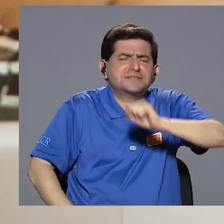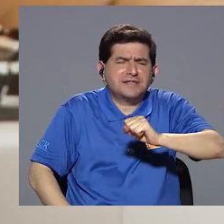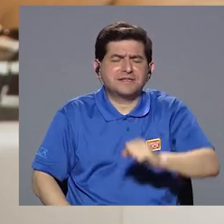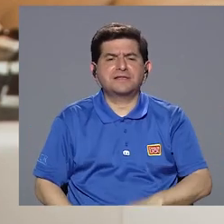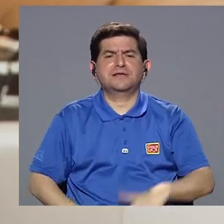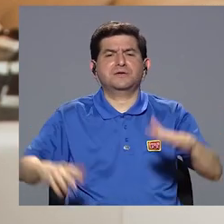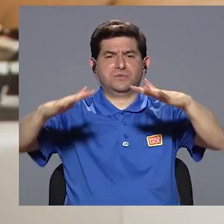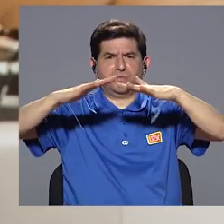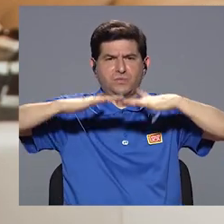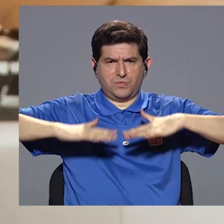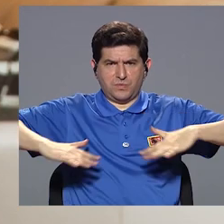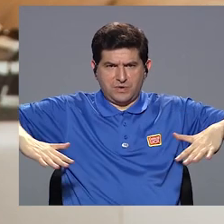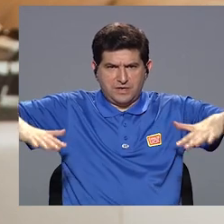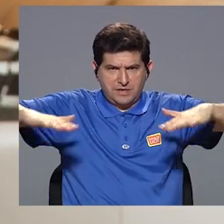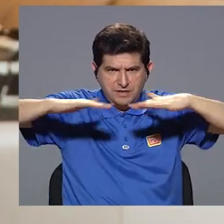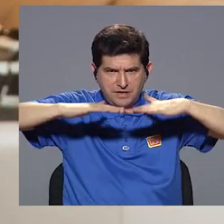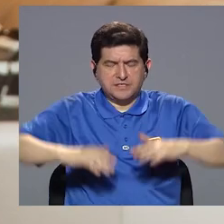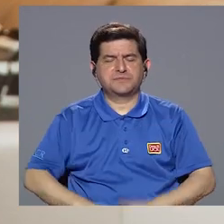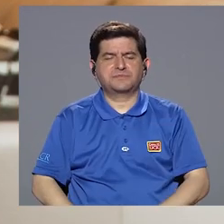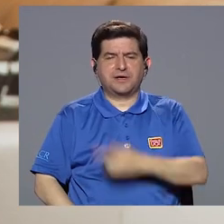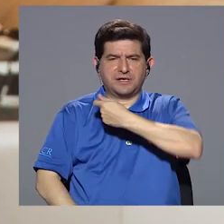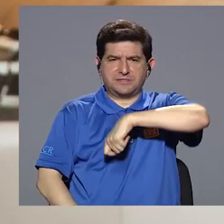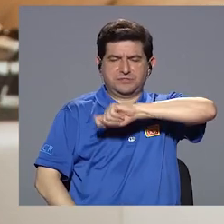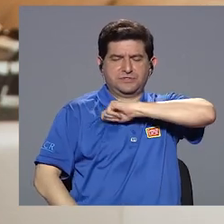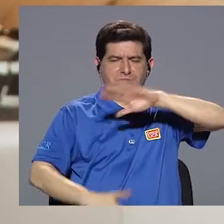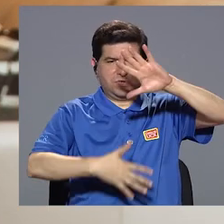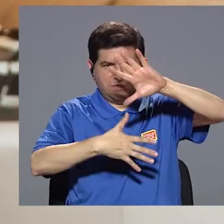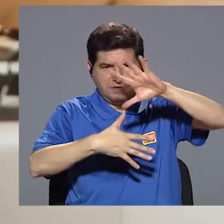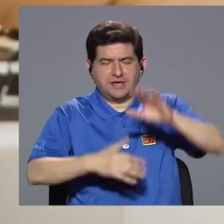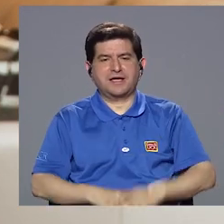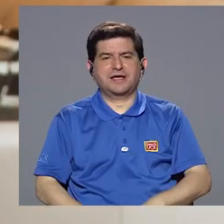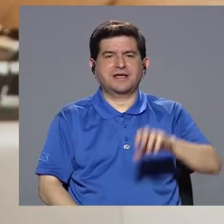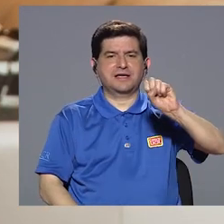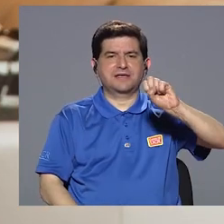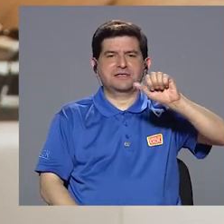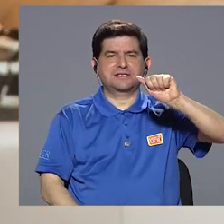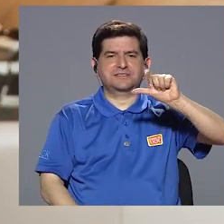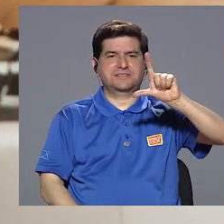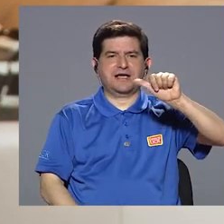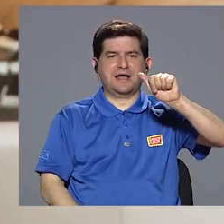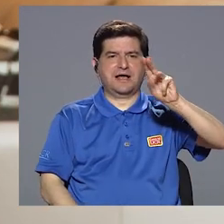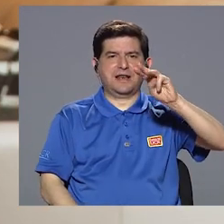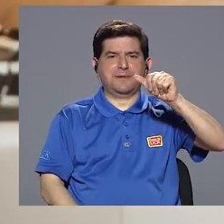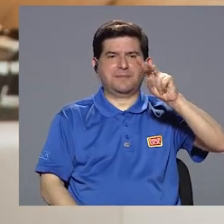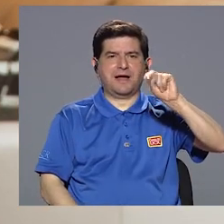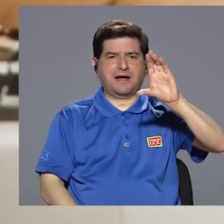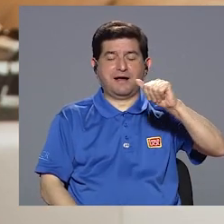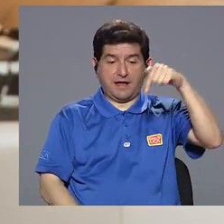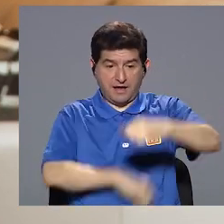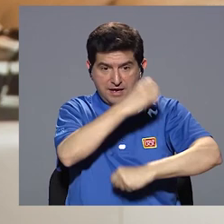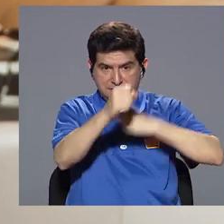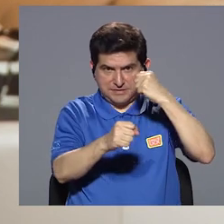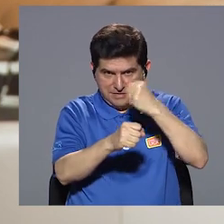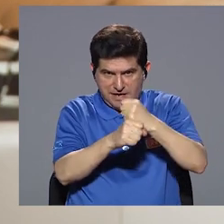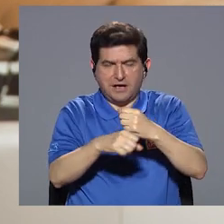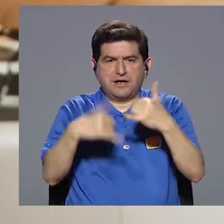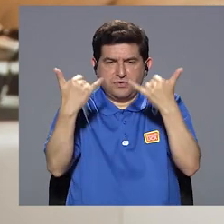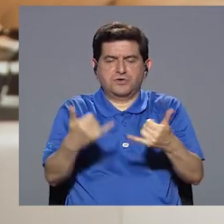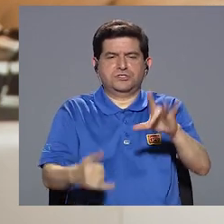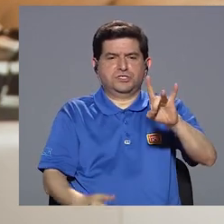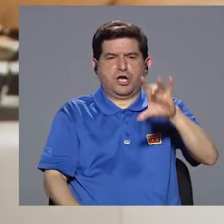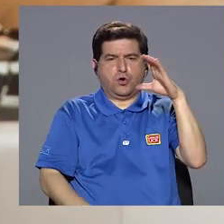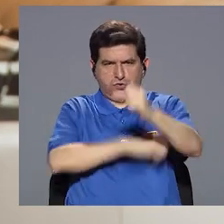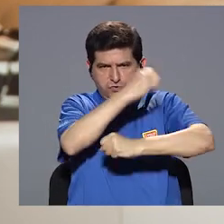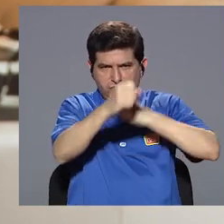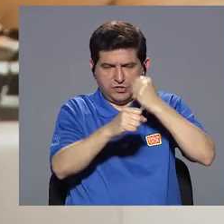la más antigua del espacio iberoamericano es salamanca que este año cumplió